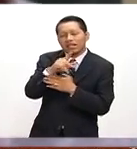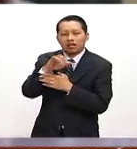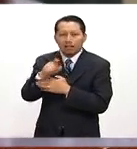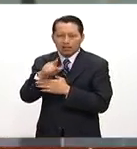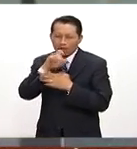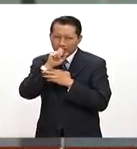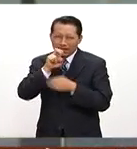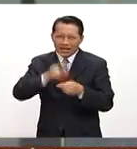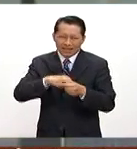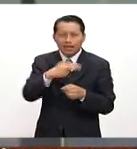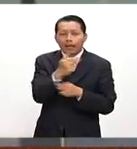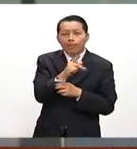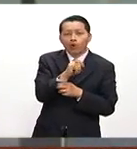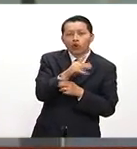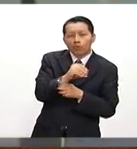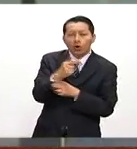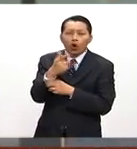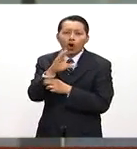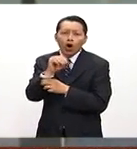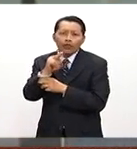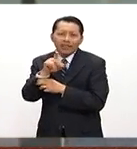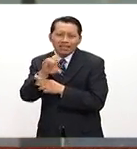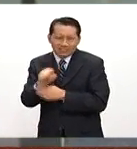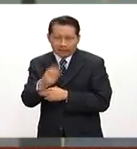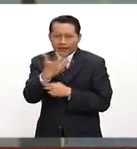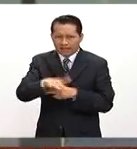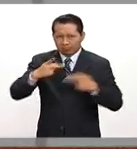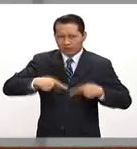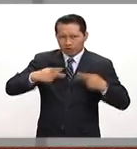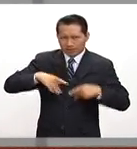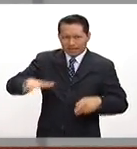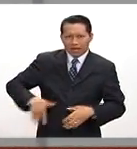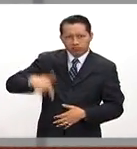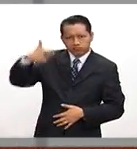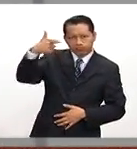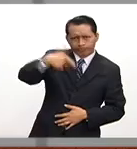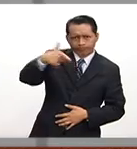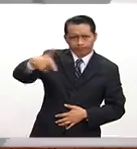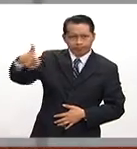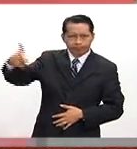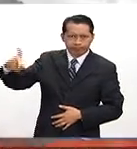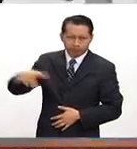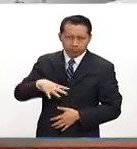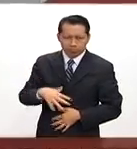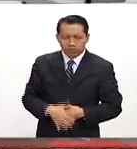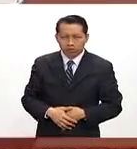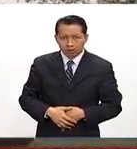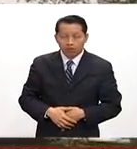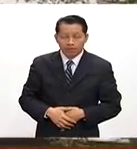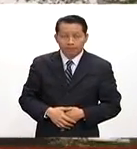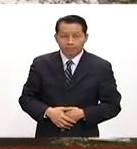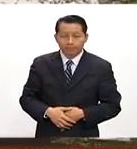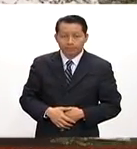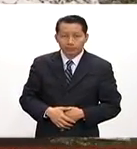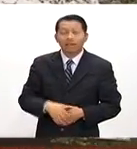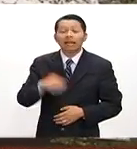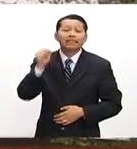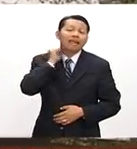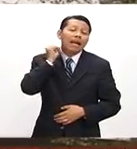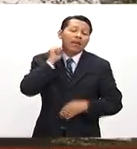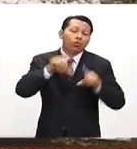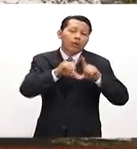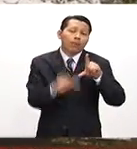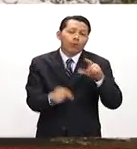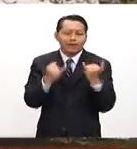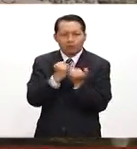Hipódromo Condesa, donde junto con 10 personas más amenazó con un arma de fuego a los ocupantes. El Senado de la